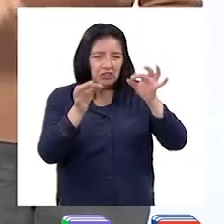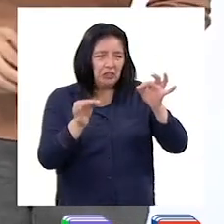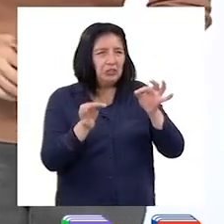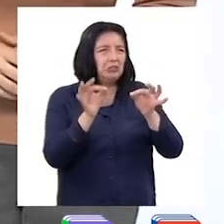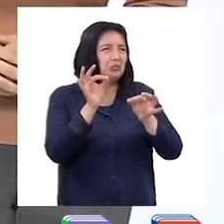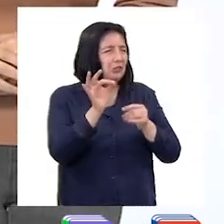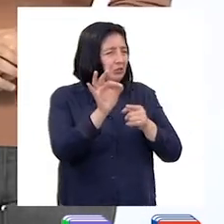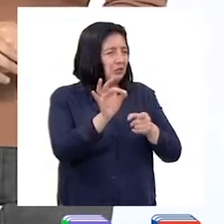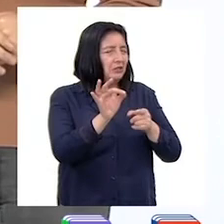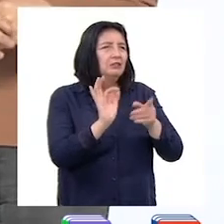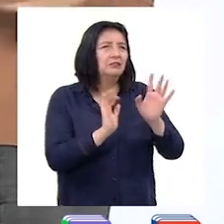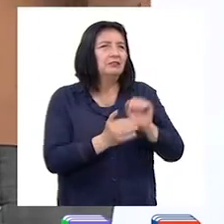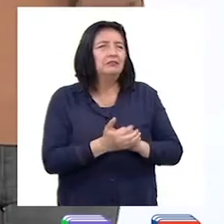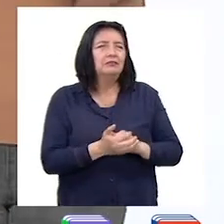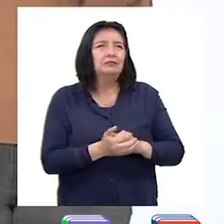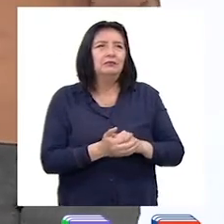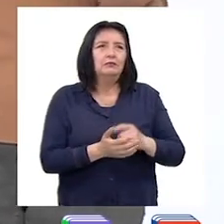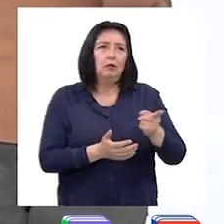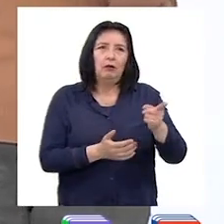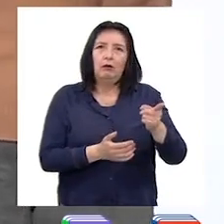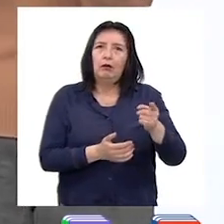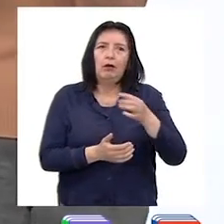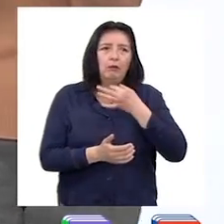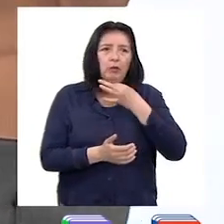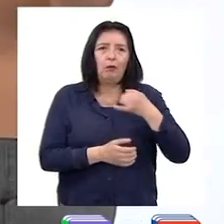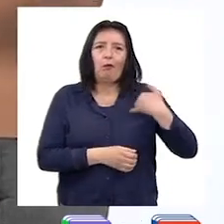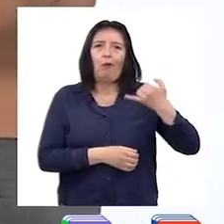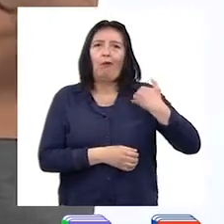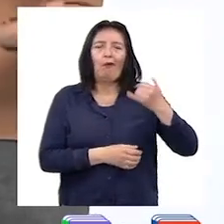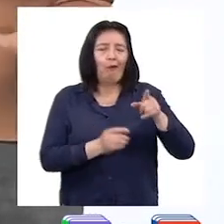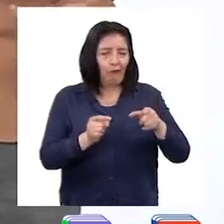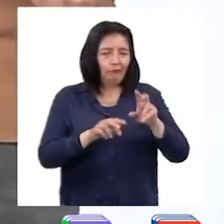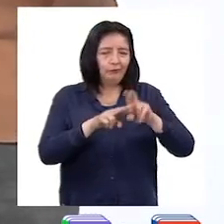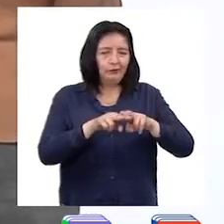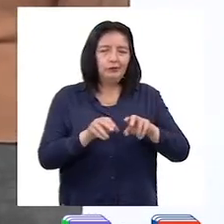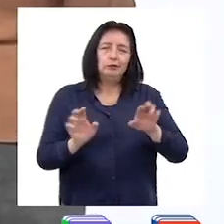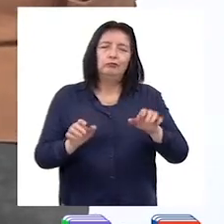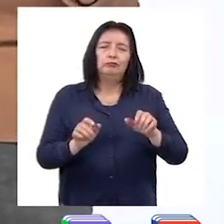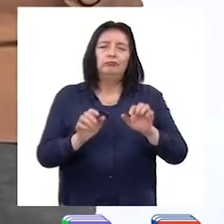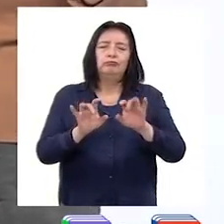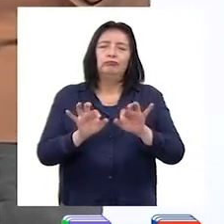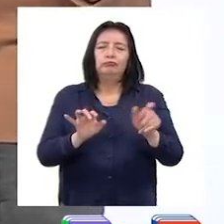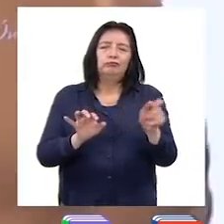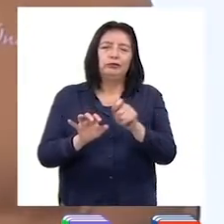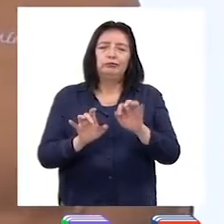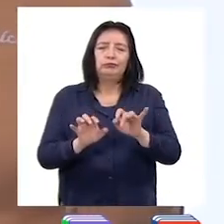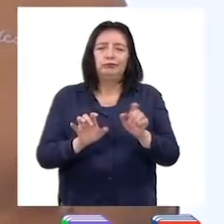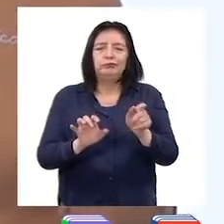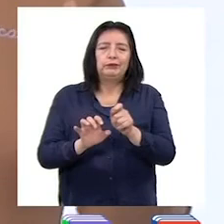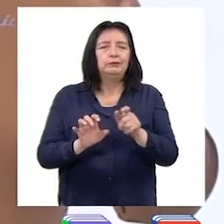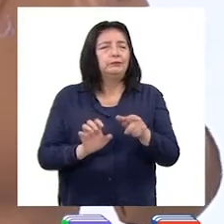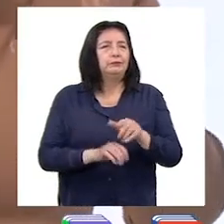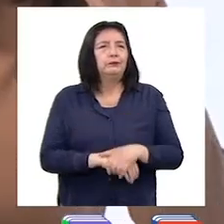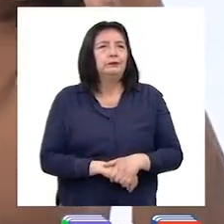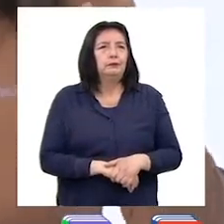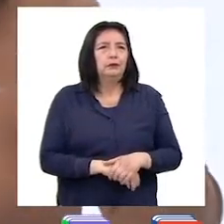En ella, el abuelo salía joven, sentado frente a una máquina con teclas.